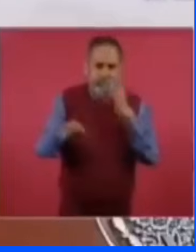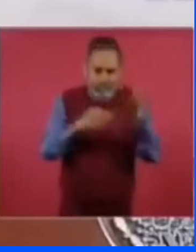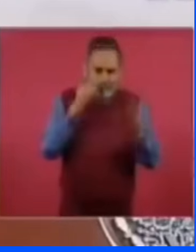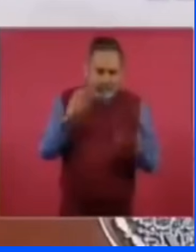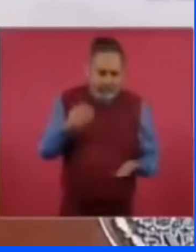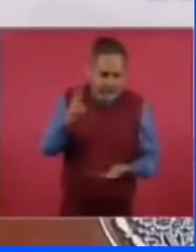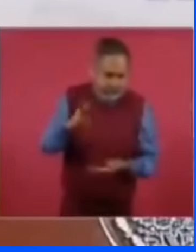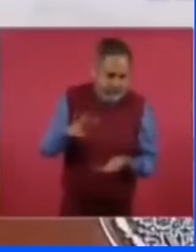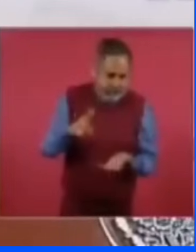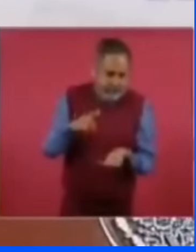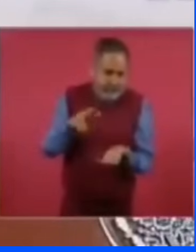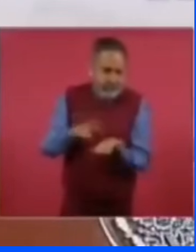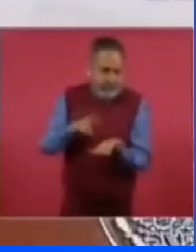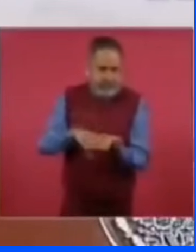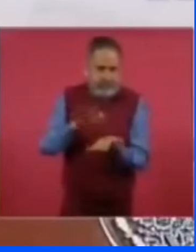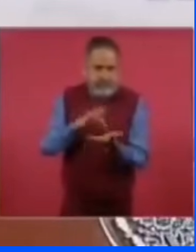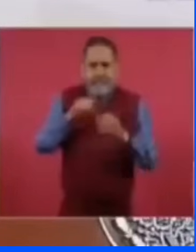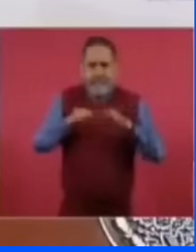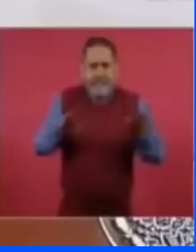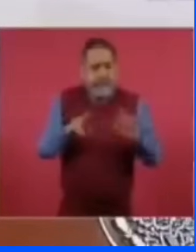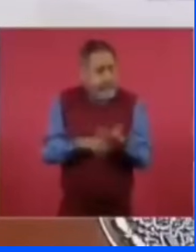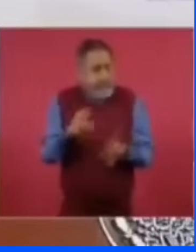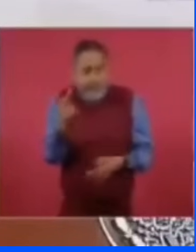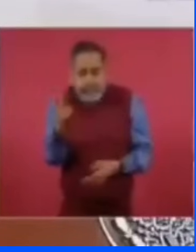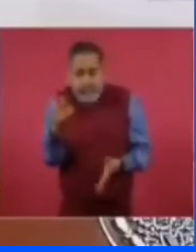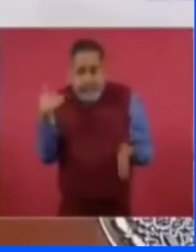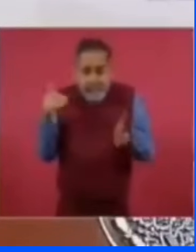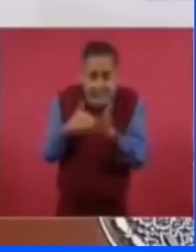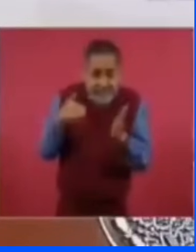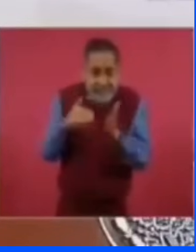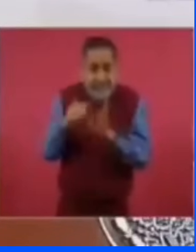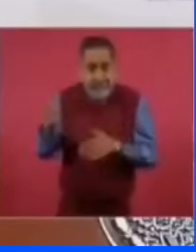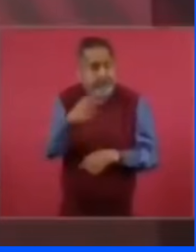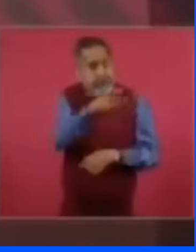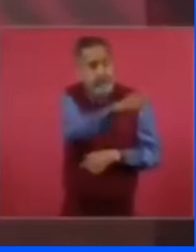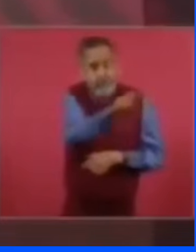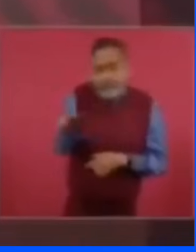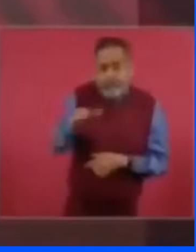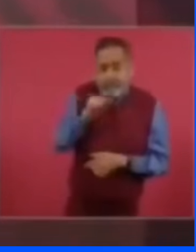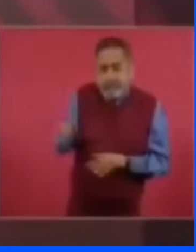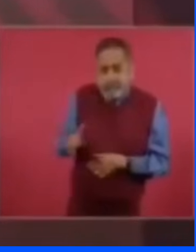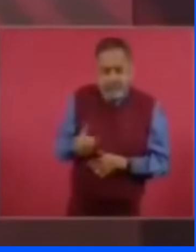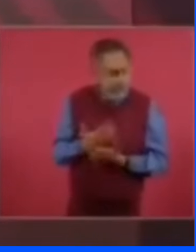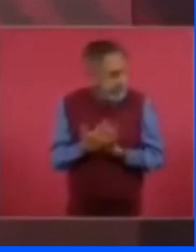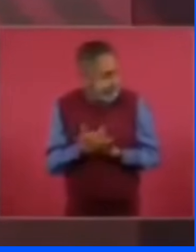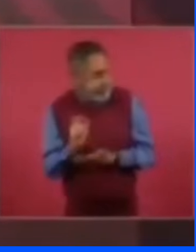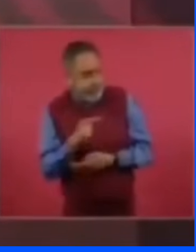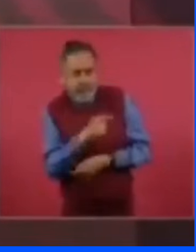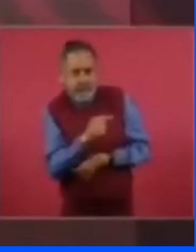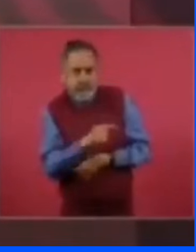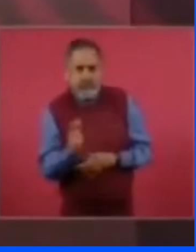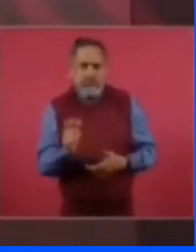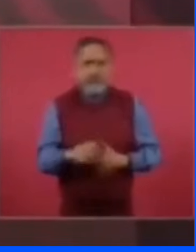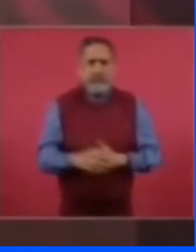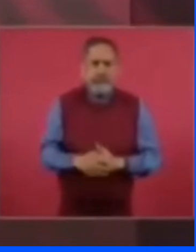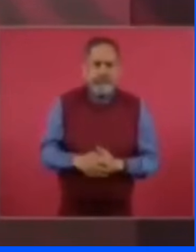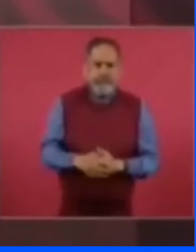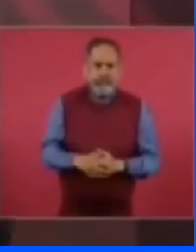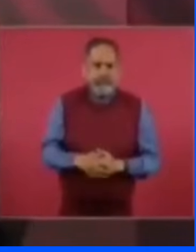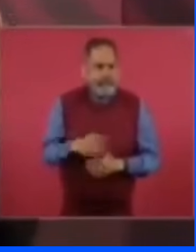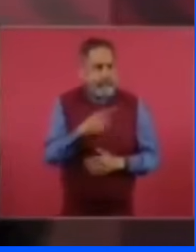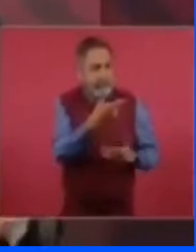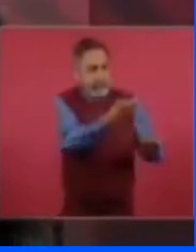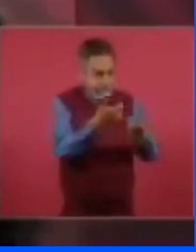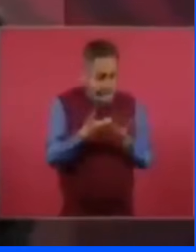Sí, es nota, ¿verdad? 25 mil millones. Al